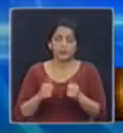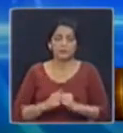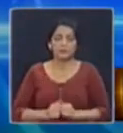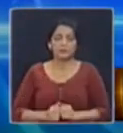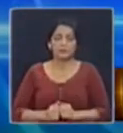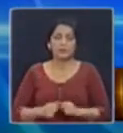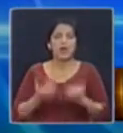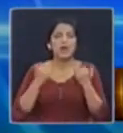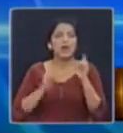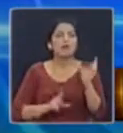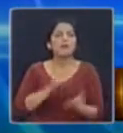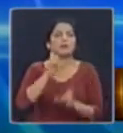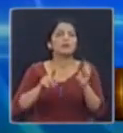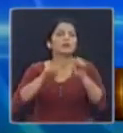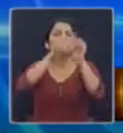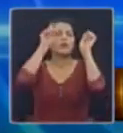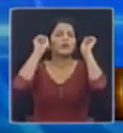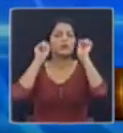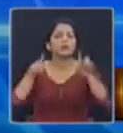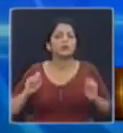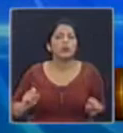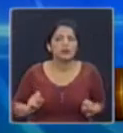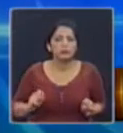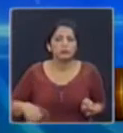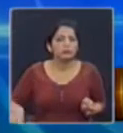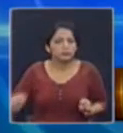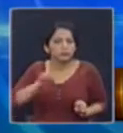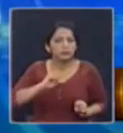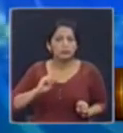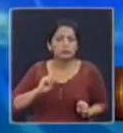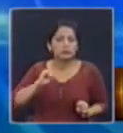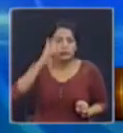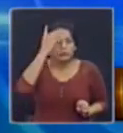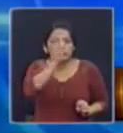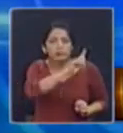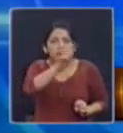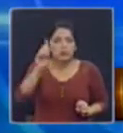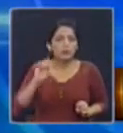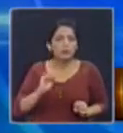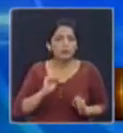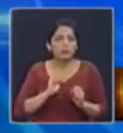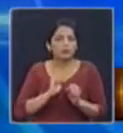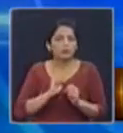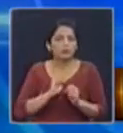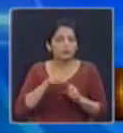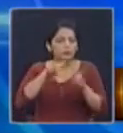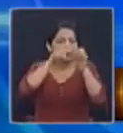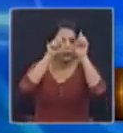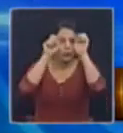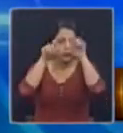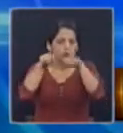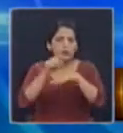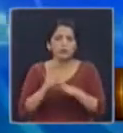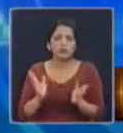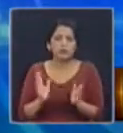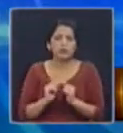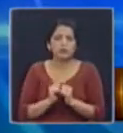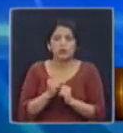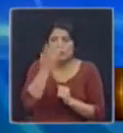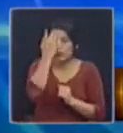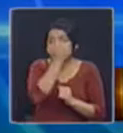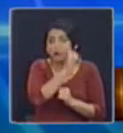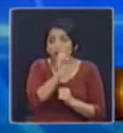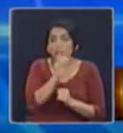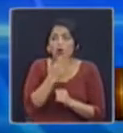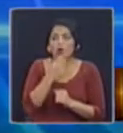nuestro mandante? El pueblo. La consulta es ciudadana, la consulta es popular. De ahí pues que el pueblo ecuatoriano tiene que decidir